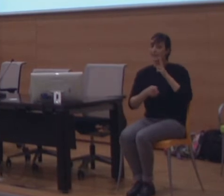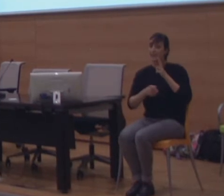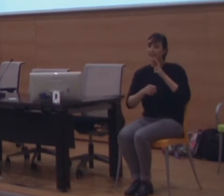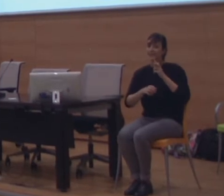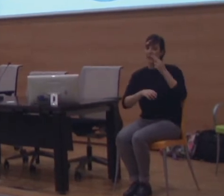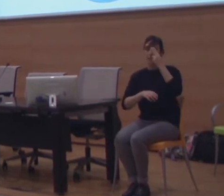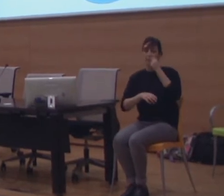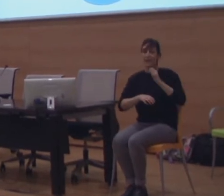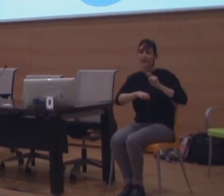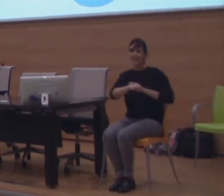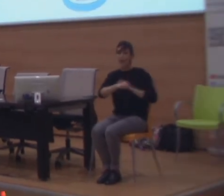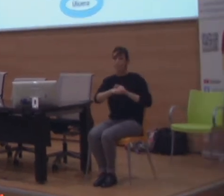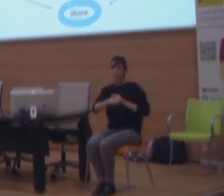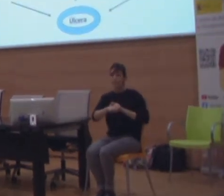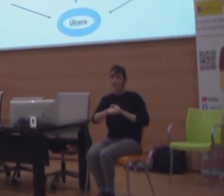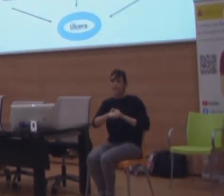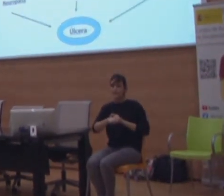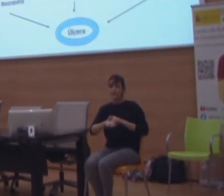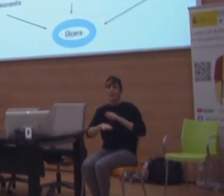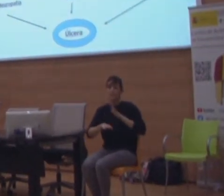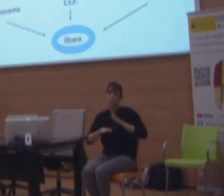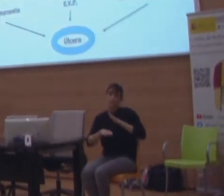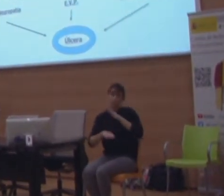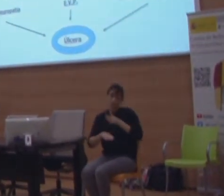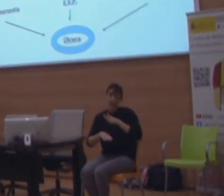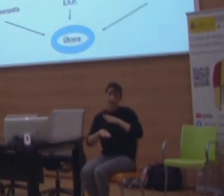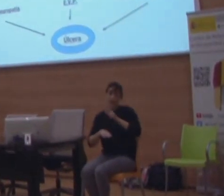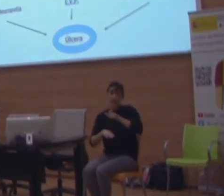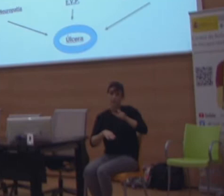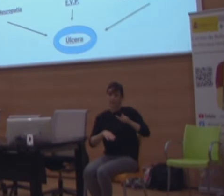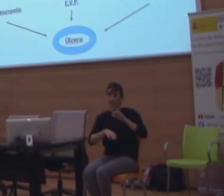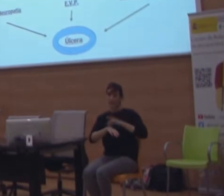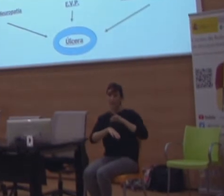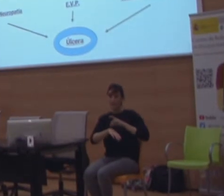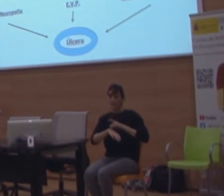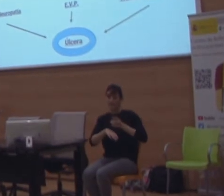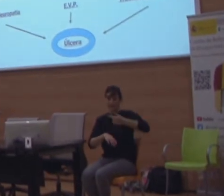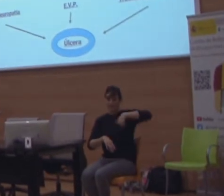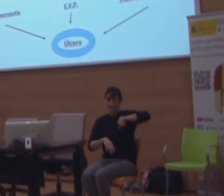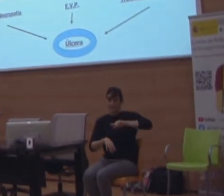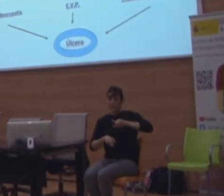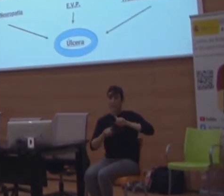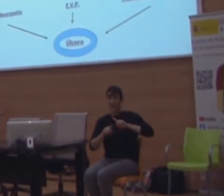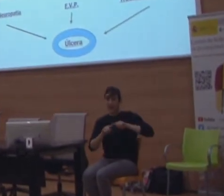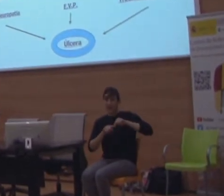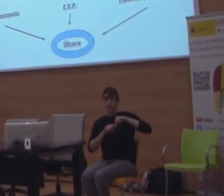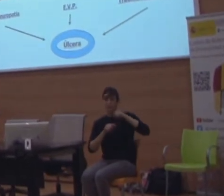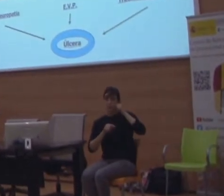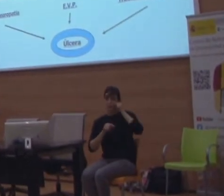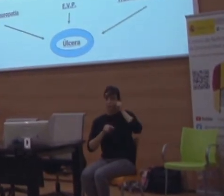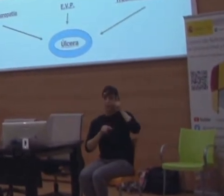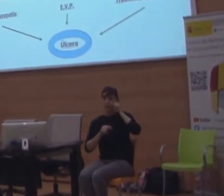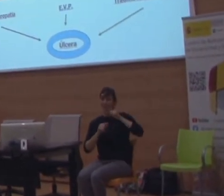en pie diabético en estos pacientes, ¿no? Para que luego podamos